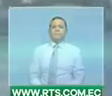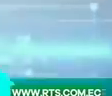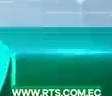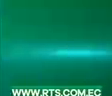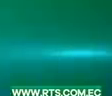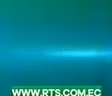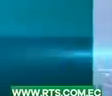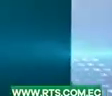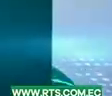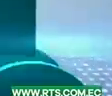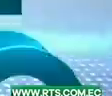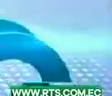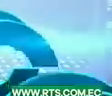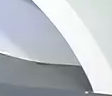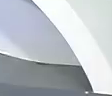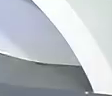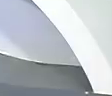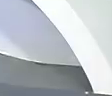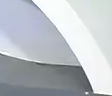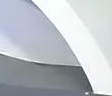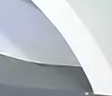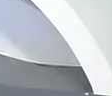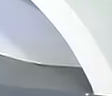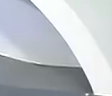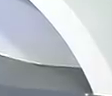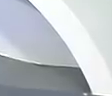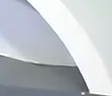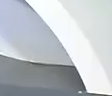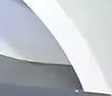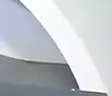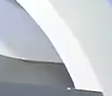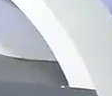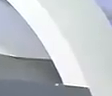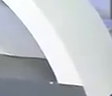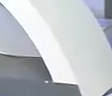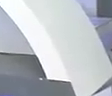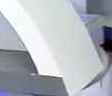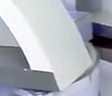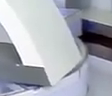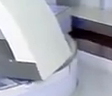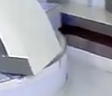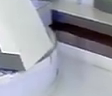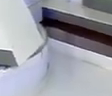Es así, también finalizamos. Hasta mañana, pasen bien.